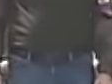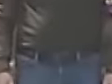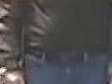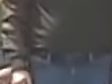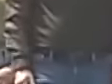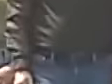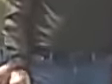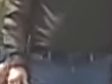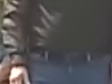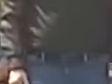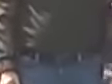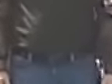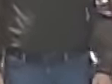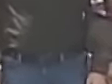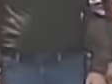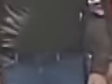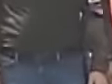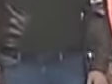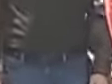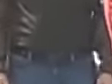en el mes de julio,